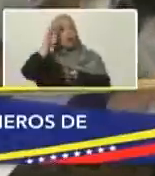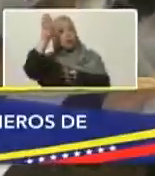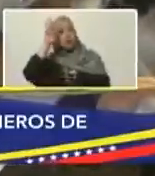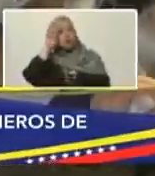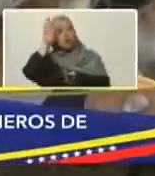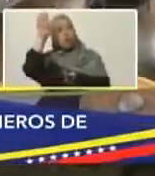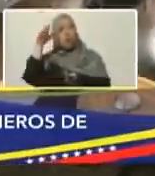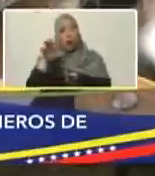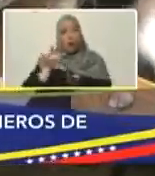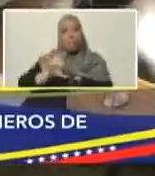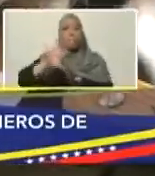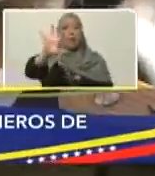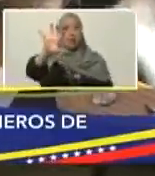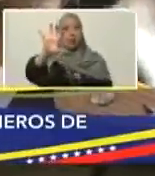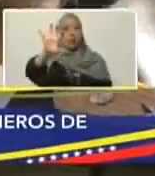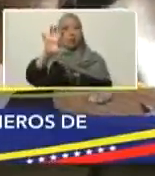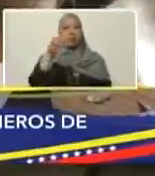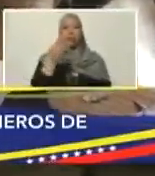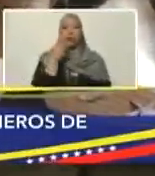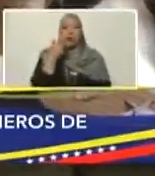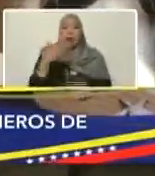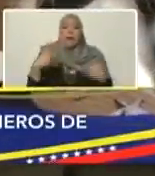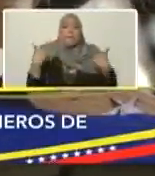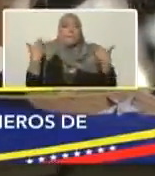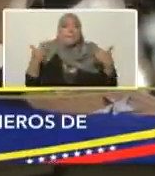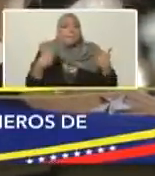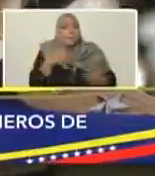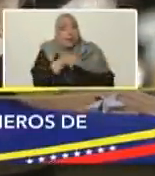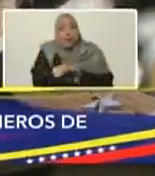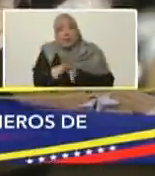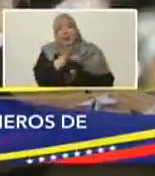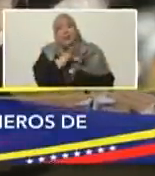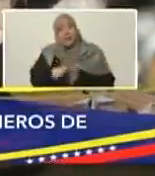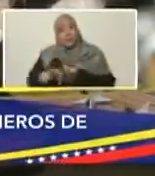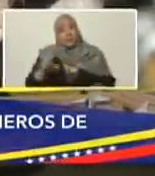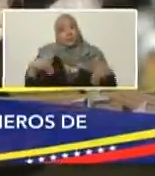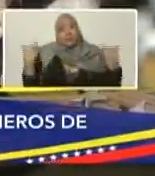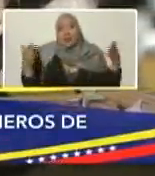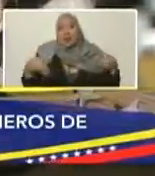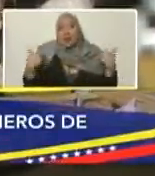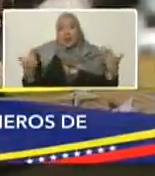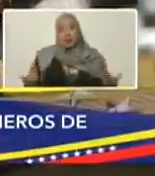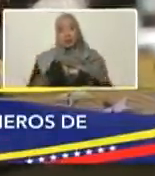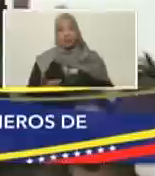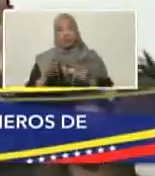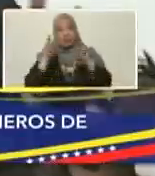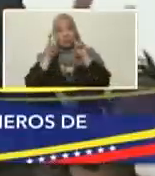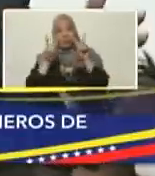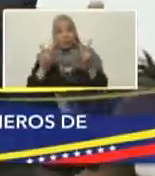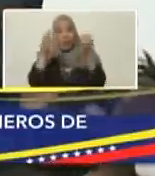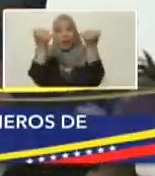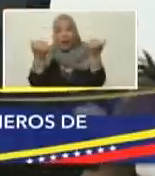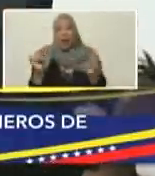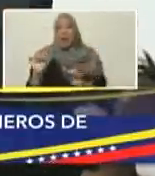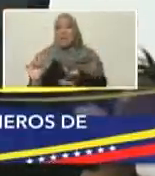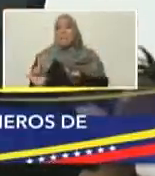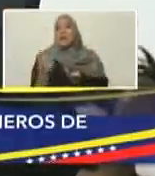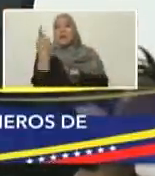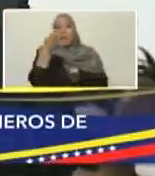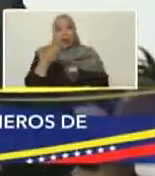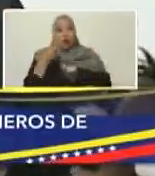Pero me da mucha más alegría ver ya en estos primeros de